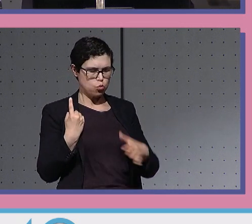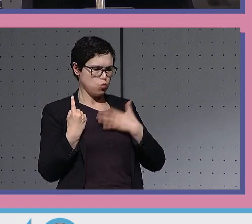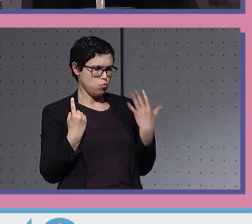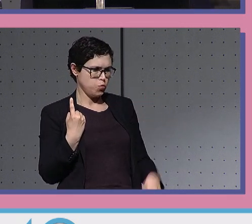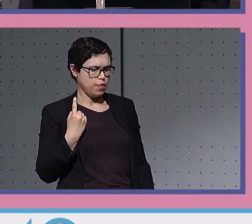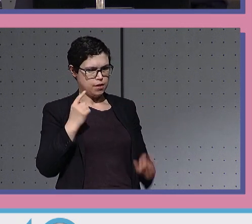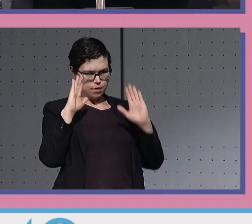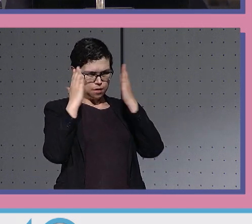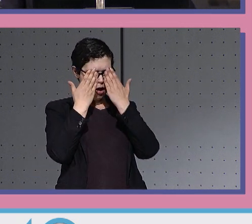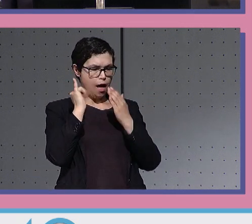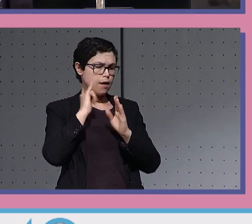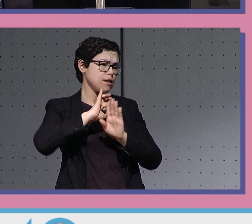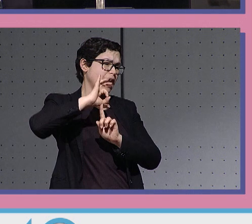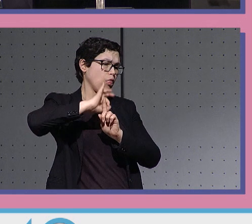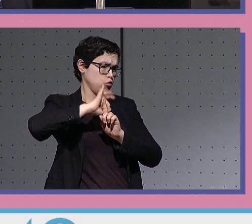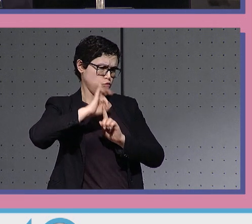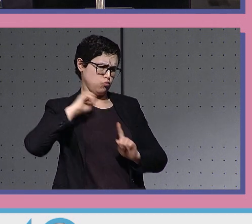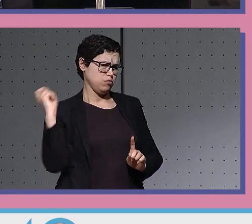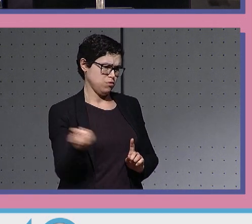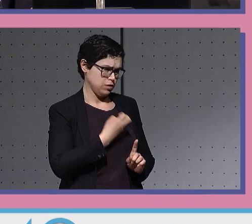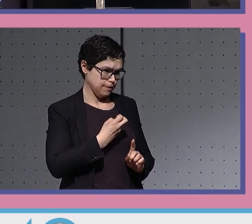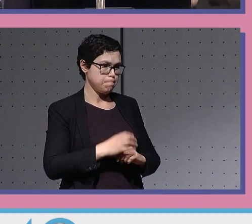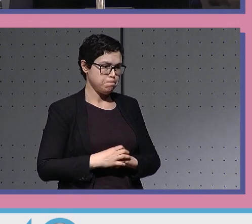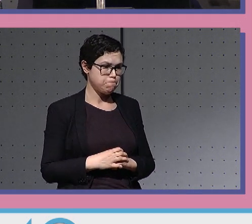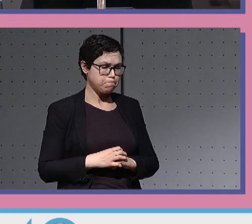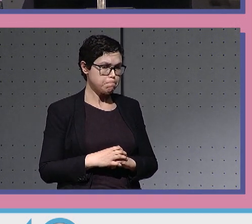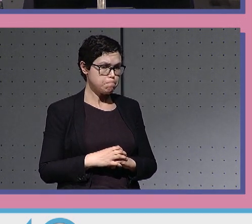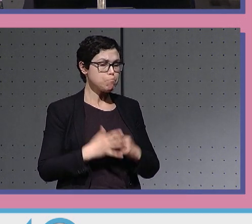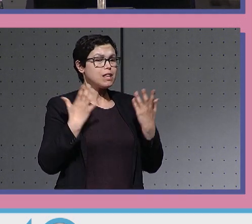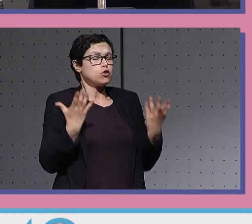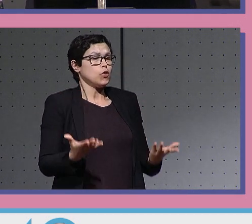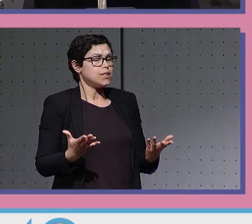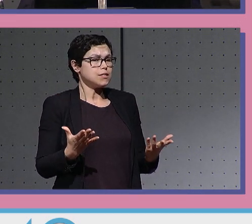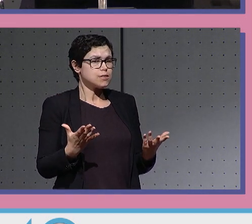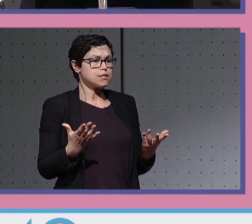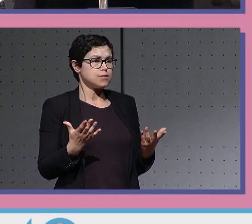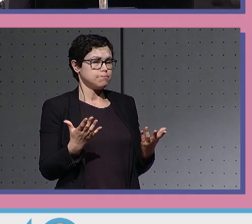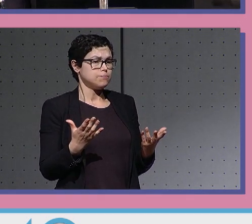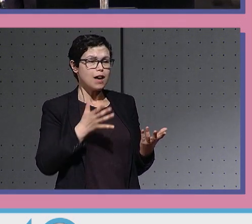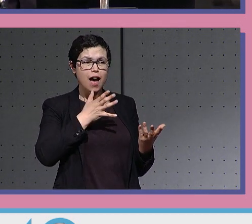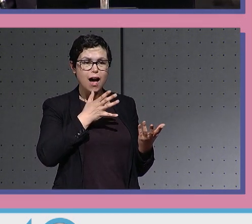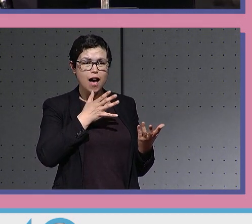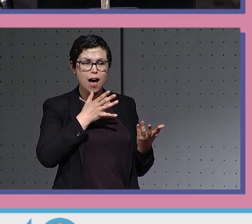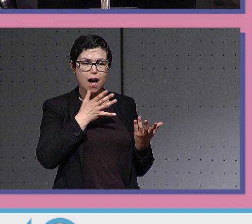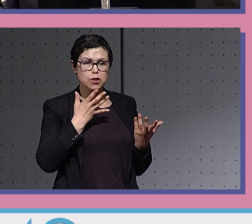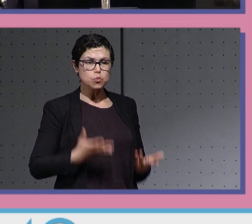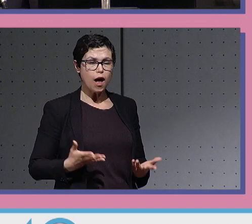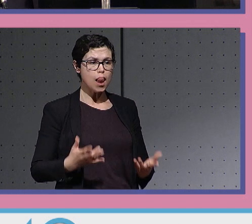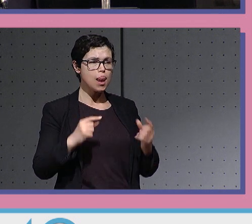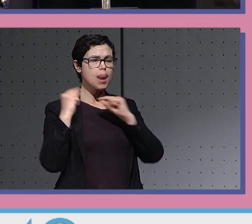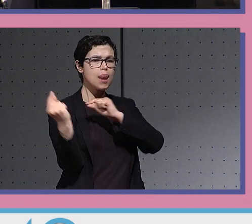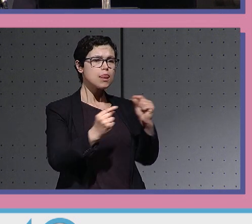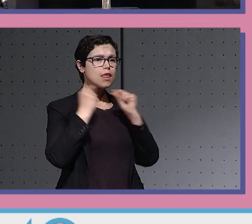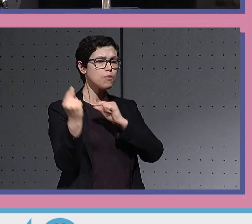mayor o menor grado de espectro de autismo. Bien, por lo tanto, el debate, que todavía pues, no se ha de alguna forma